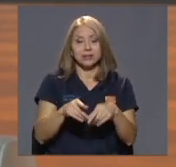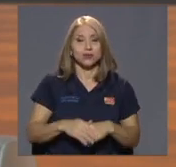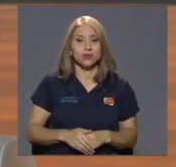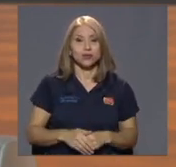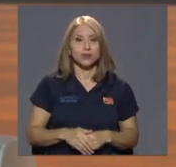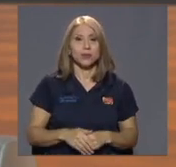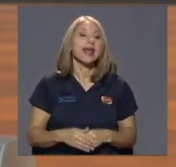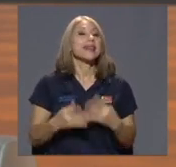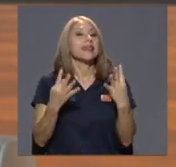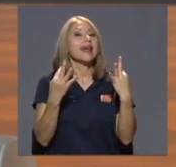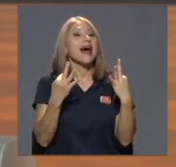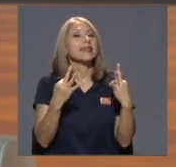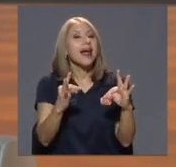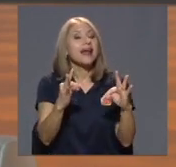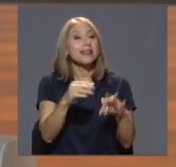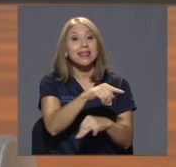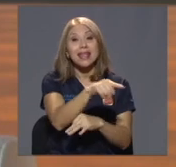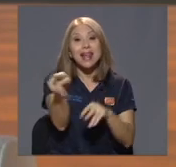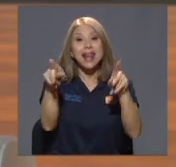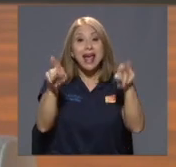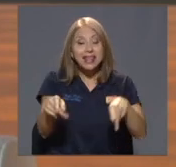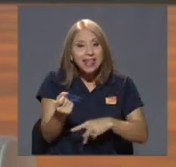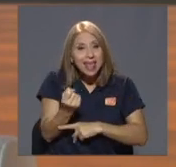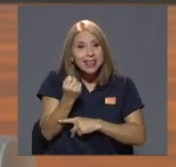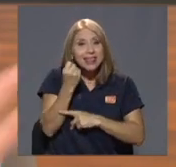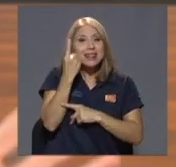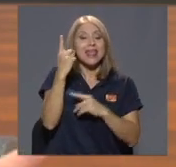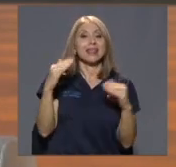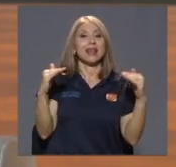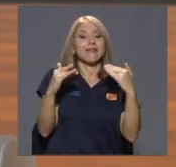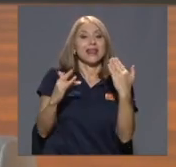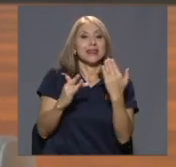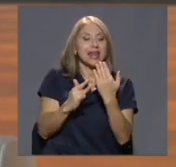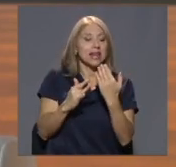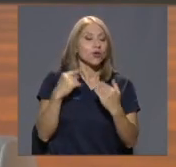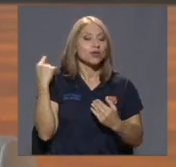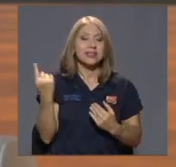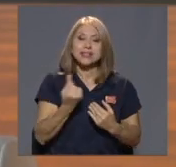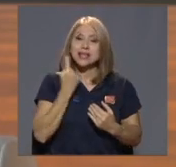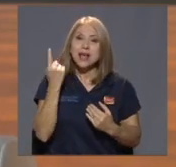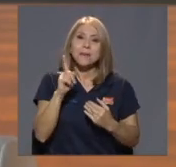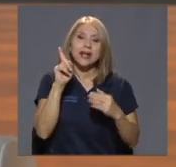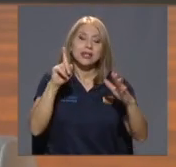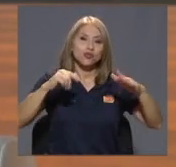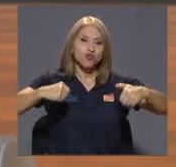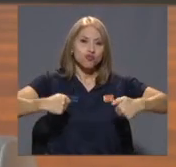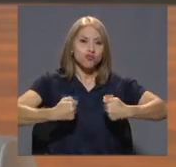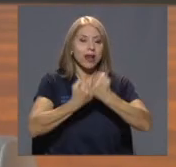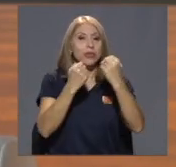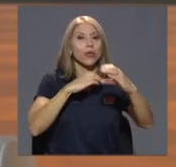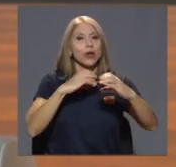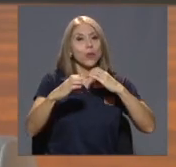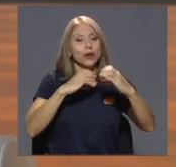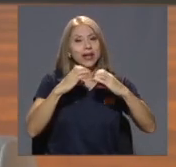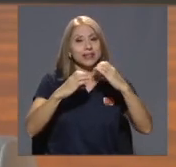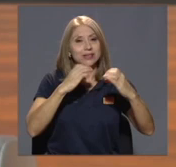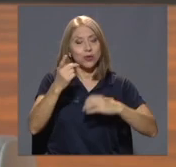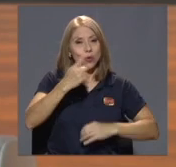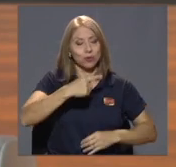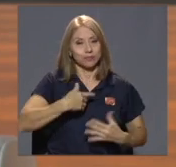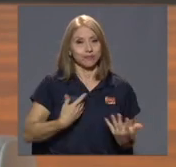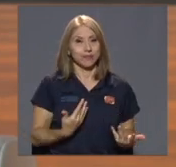comprenda lo técnico es un reto de comunicación que enfrentamos siempre, ¿verdad?, los profesionales, y que es